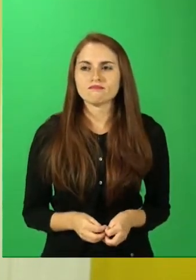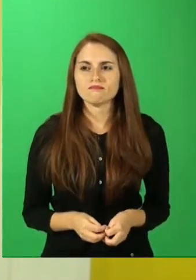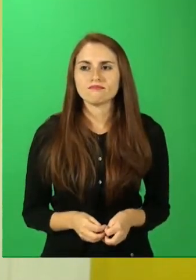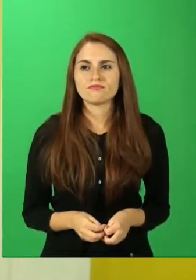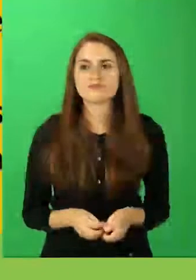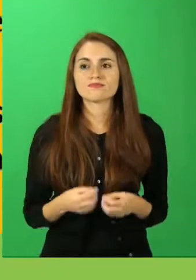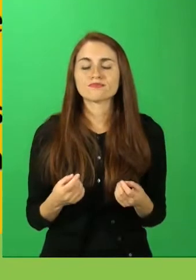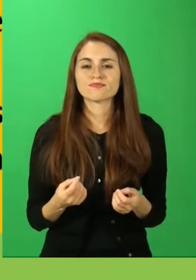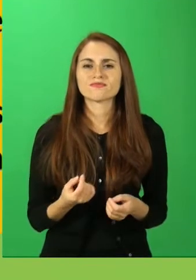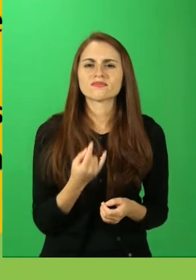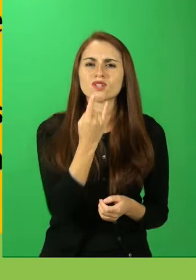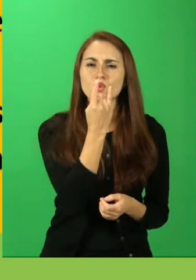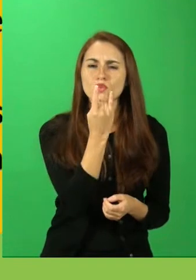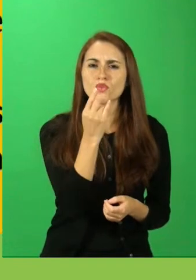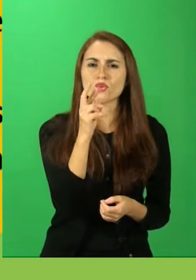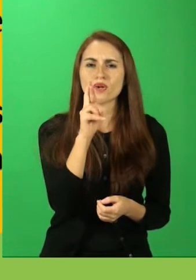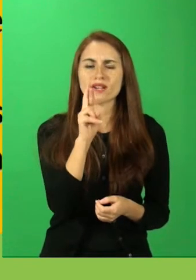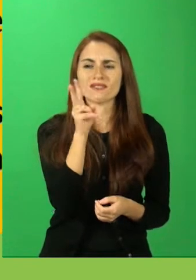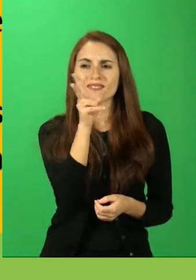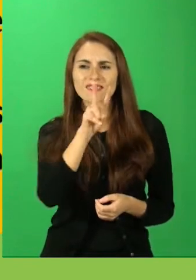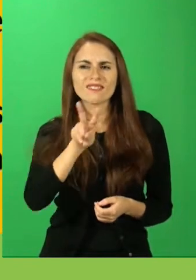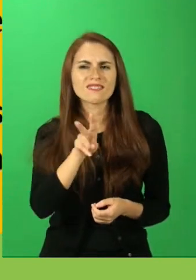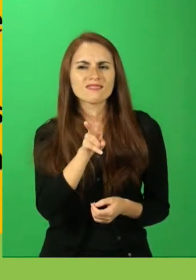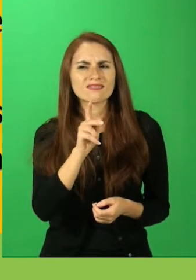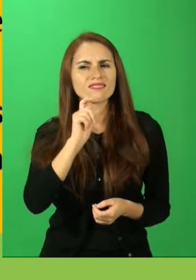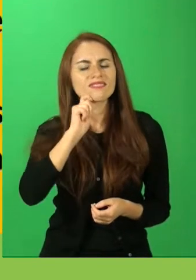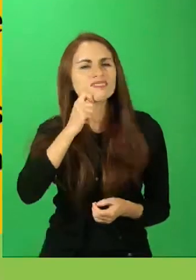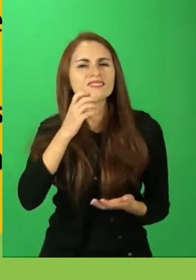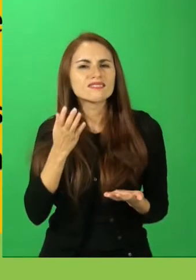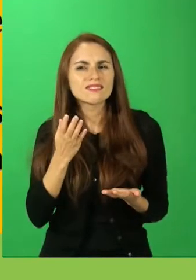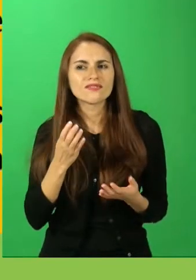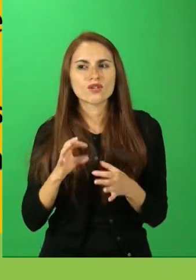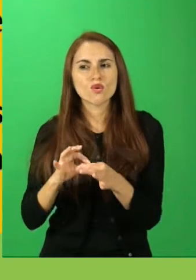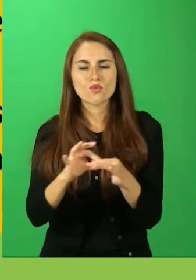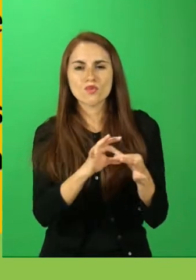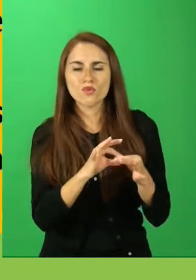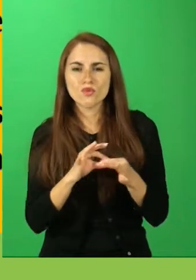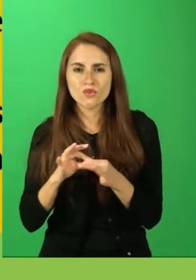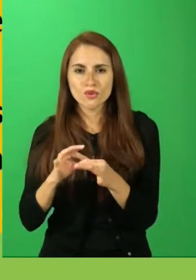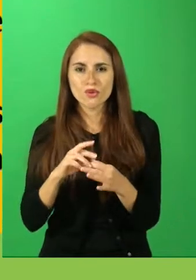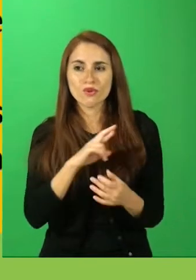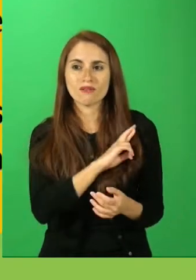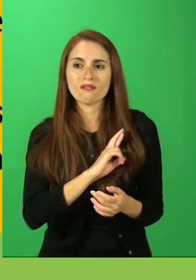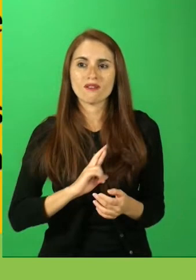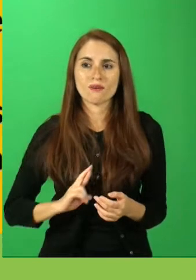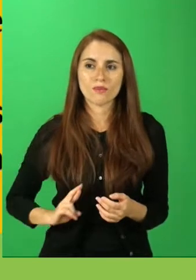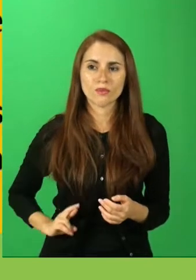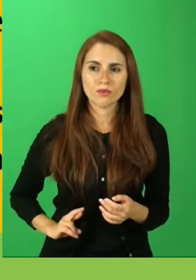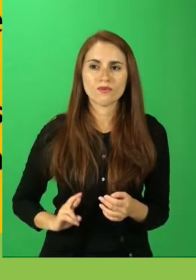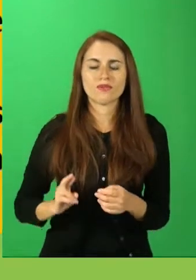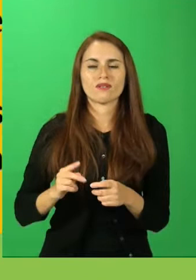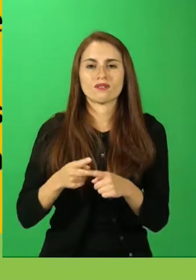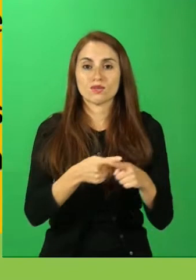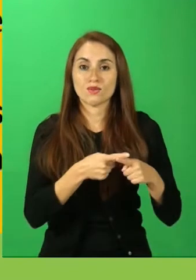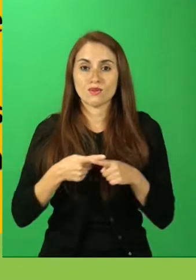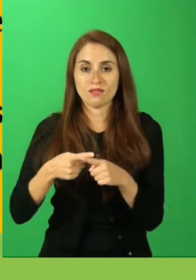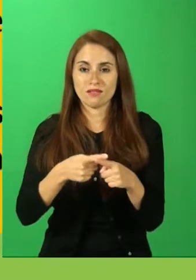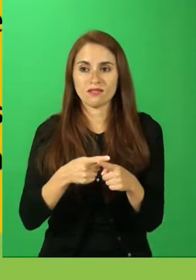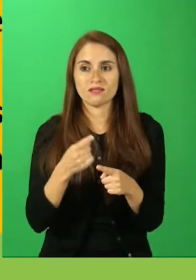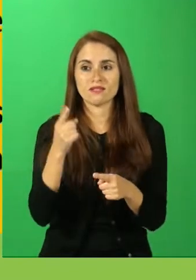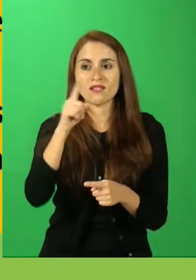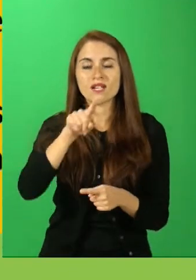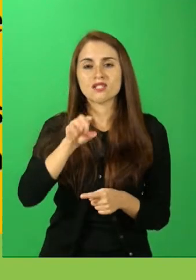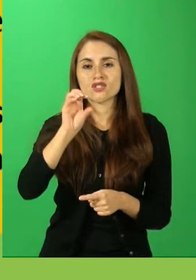Las siglas URS, como lo dice acá, significan Unión de Repúblicas Socialistas Soviéticas. En